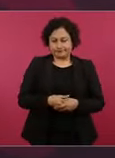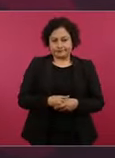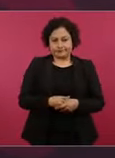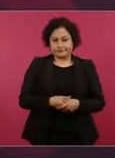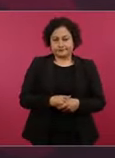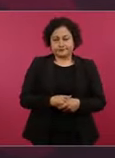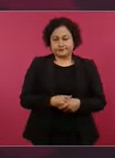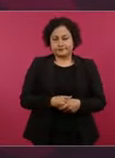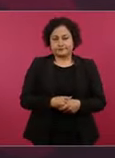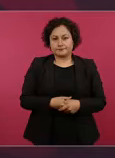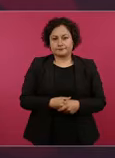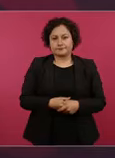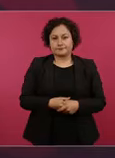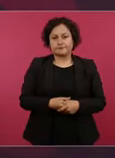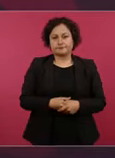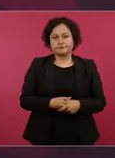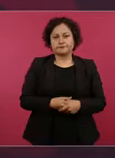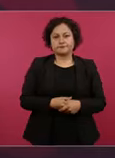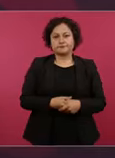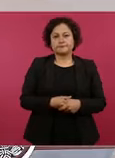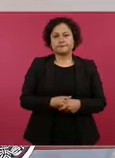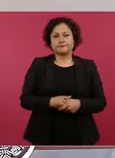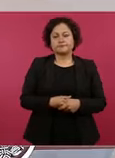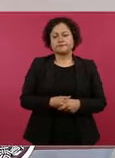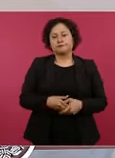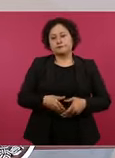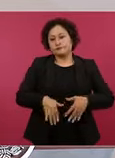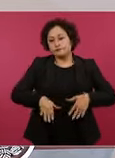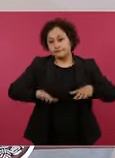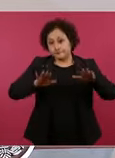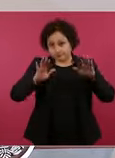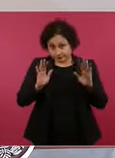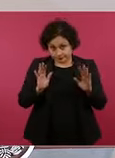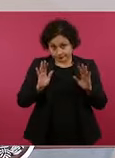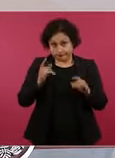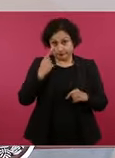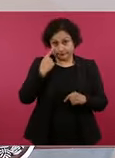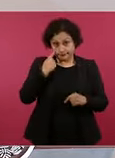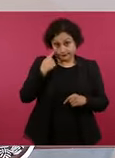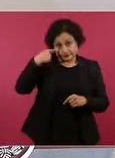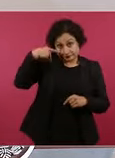O sea, para como son ellos,